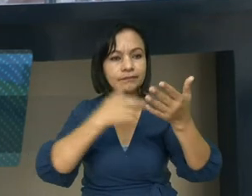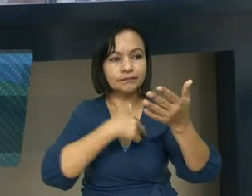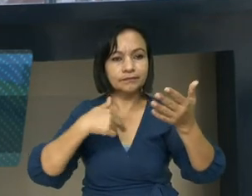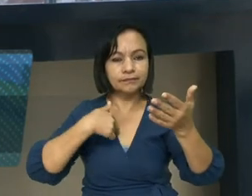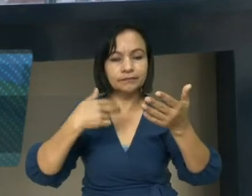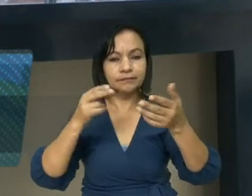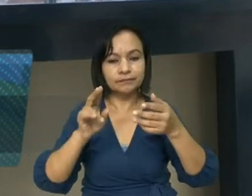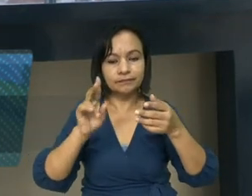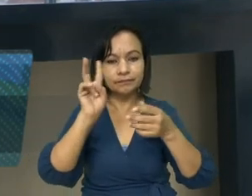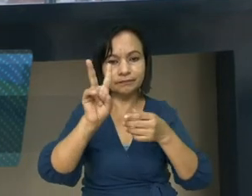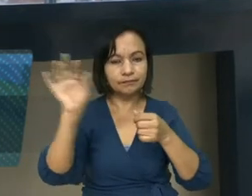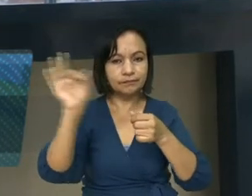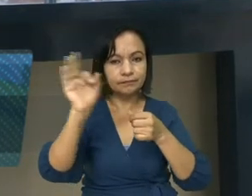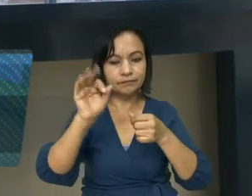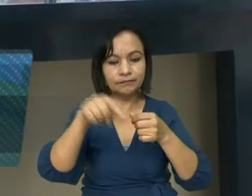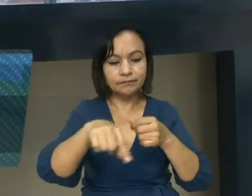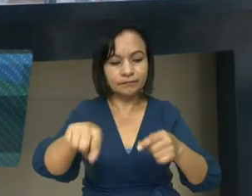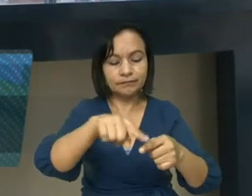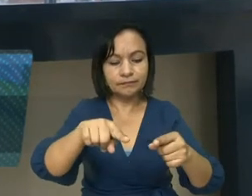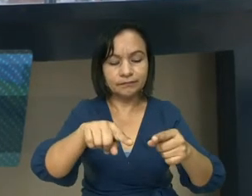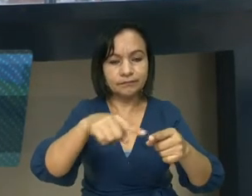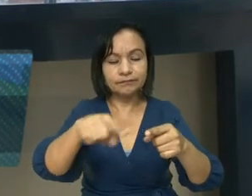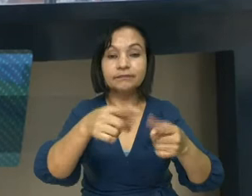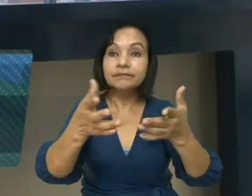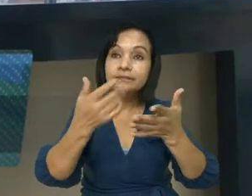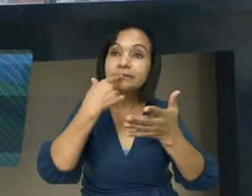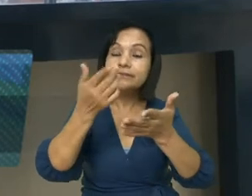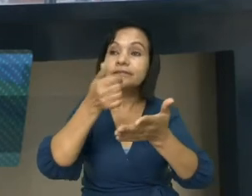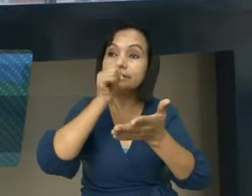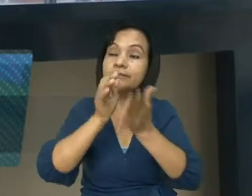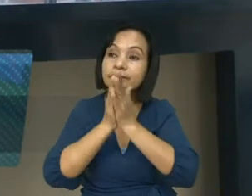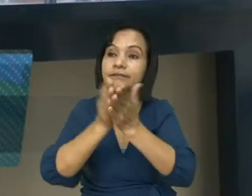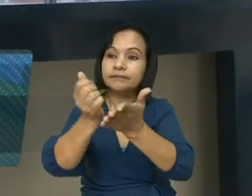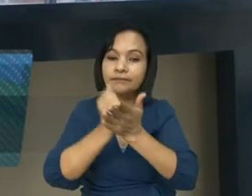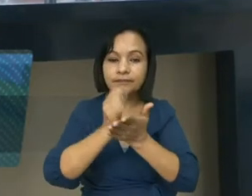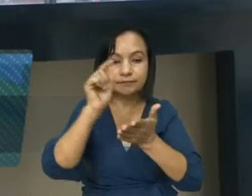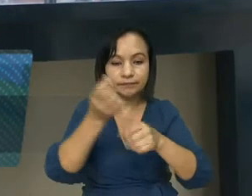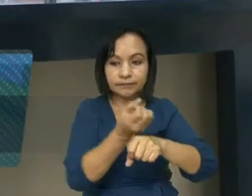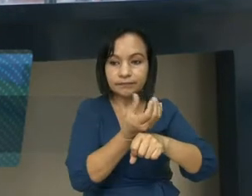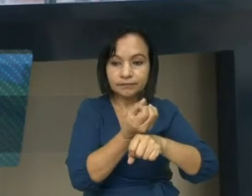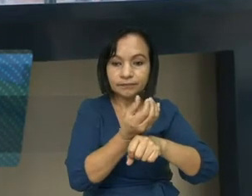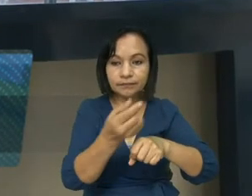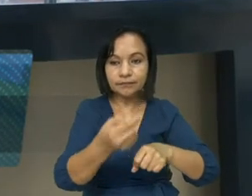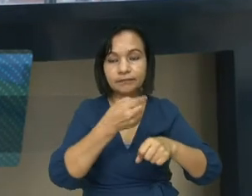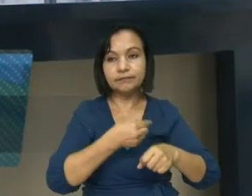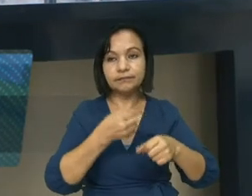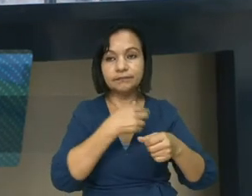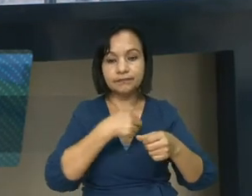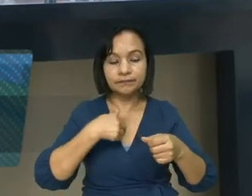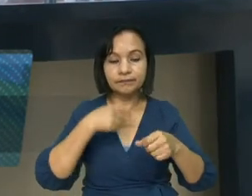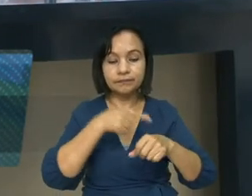de doble vía, es decir, la comunidad es la que hace la demanda, la lleva al gobierno municipal, la plantea al gobierno municipal, el